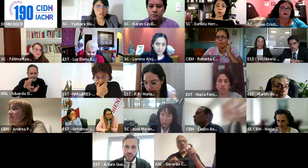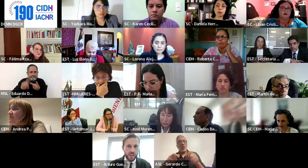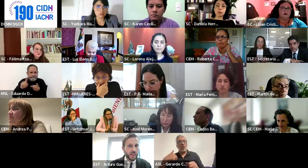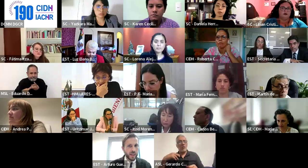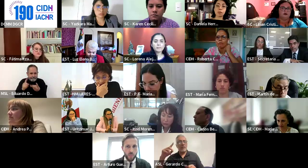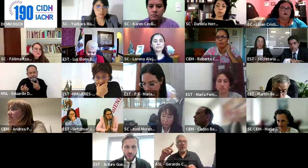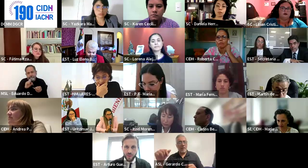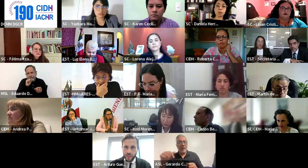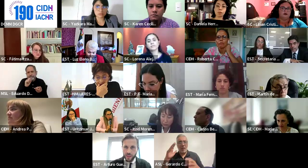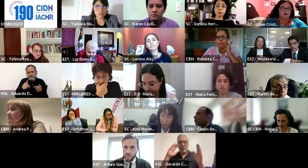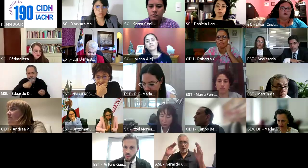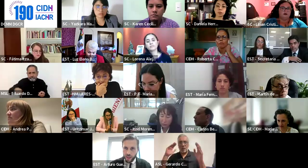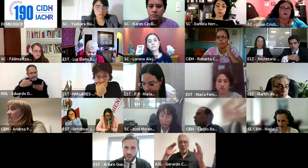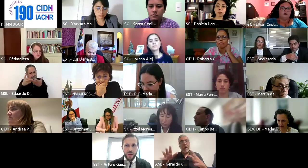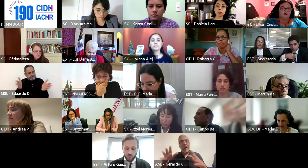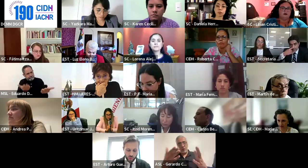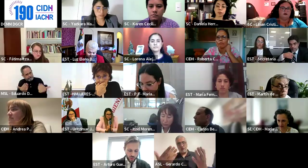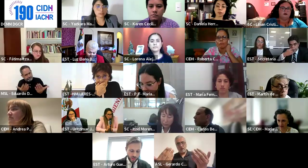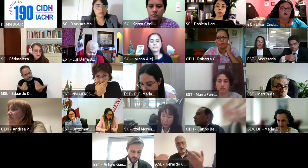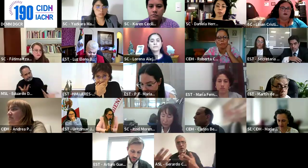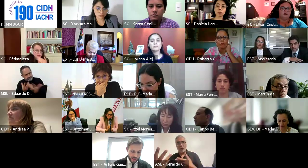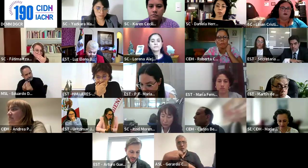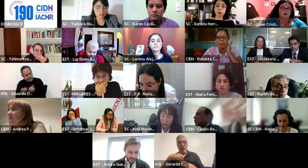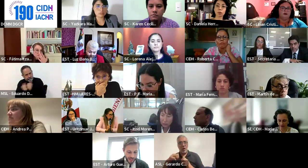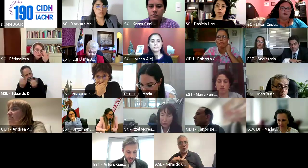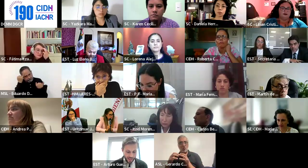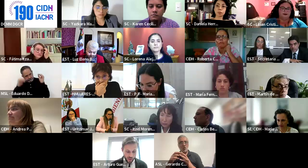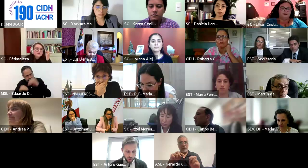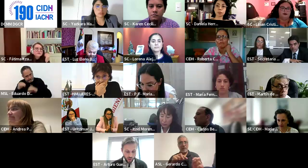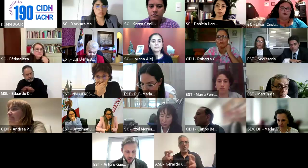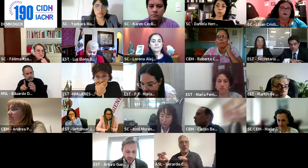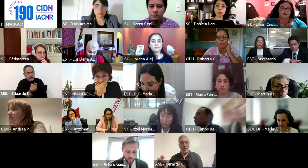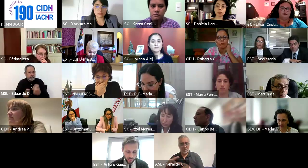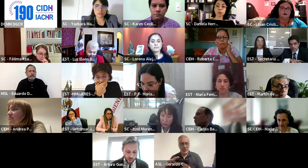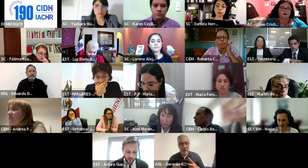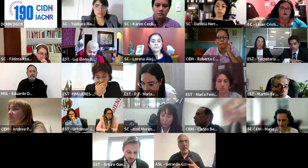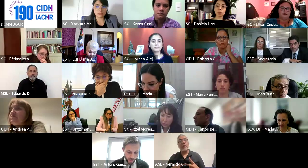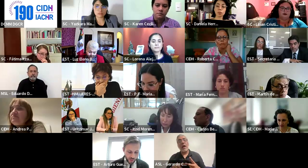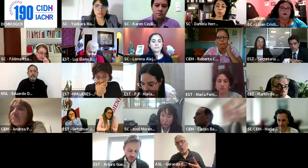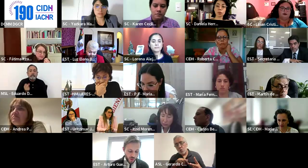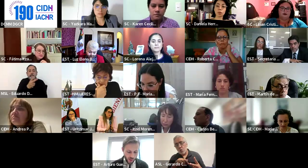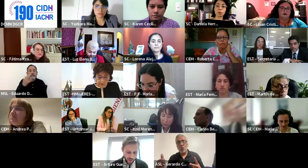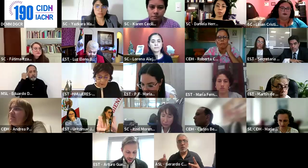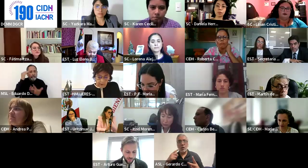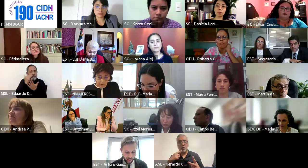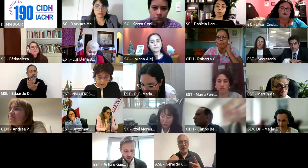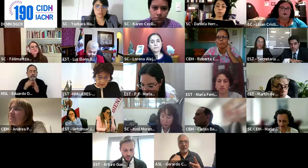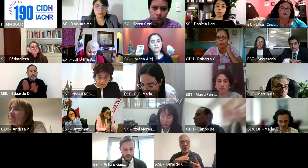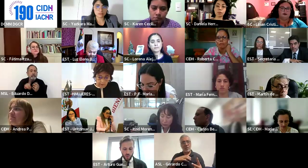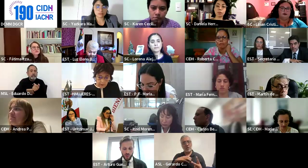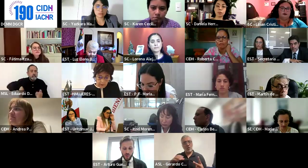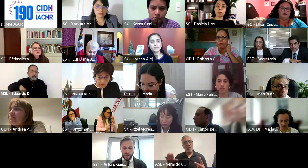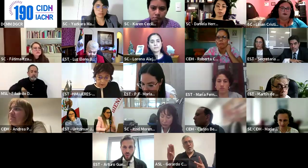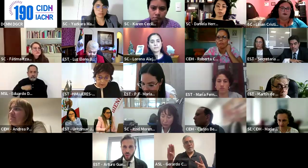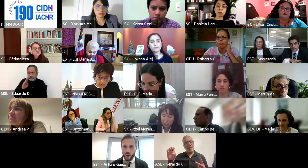entonces también la puerta está abierta para sumar en la construcción de estos temas. Respecto a algunos de los planteamientos que hacía el comisionado Bernal